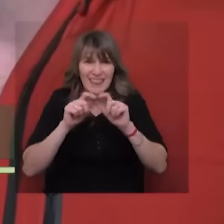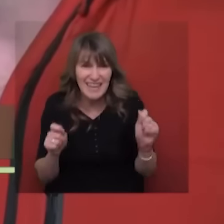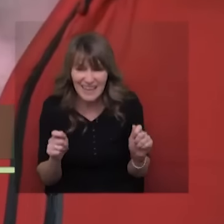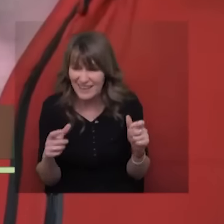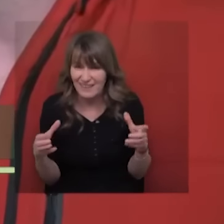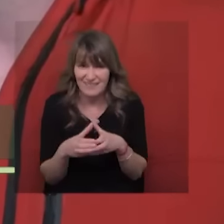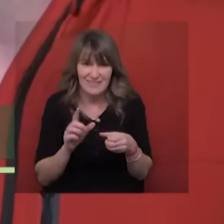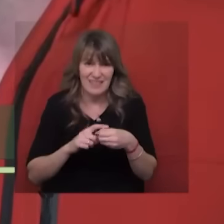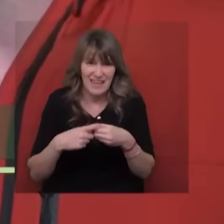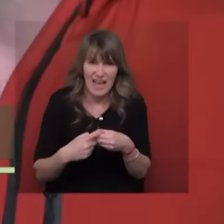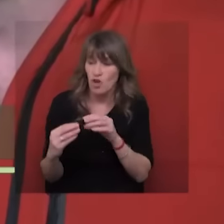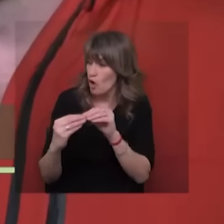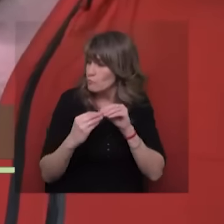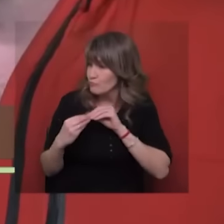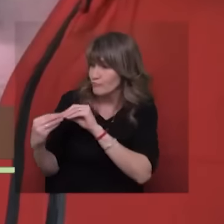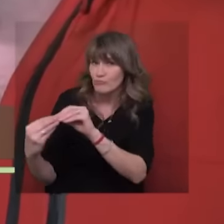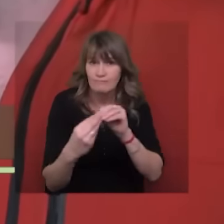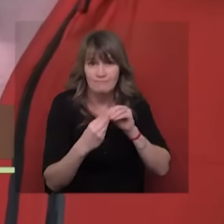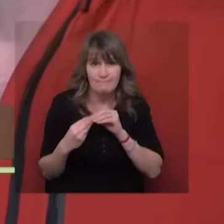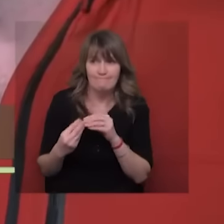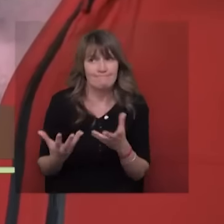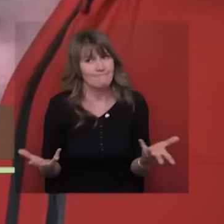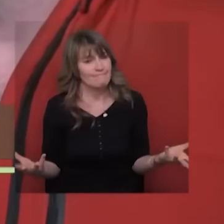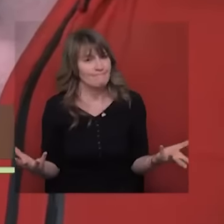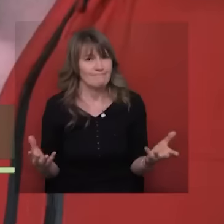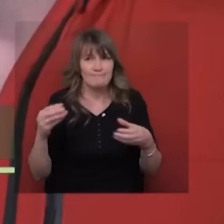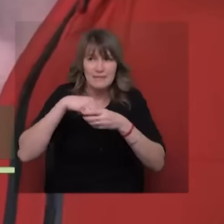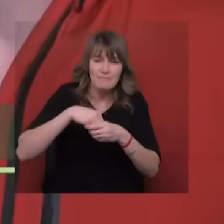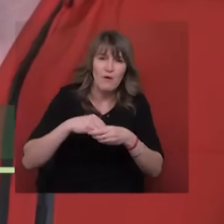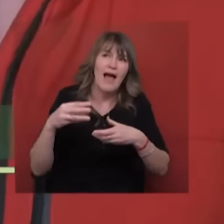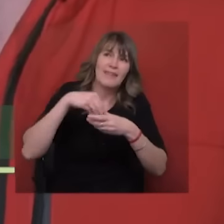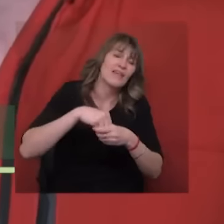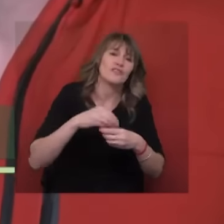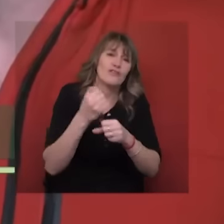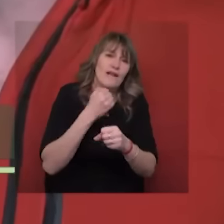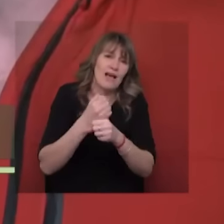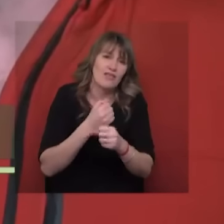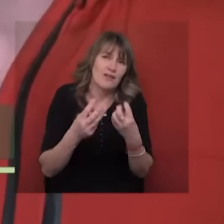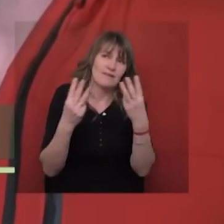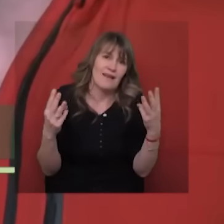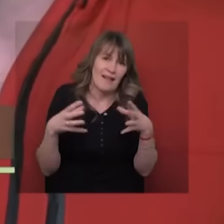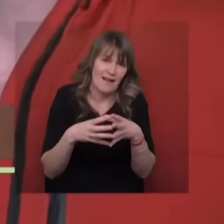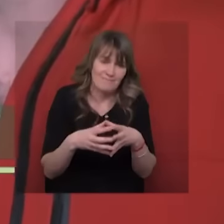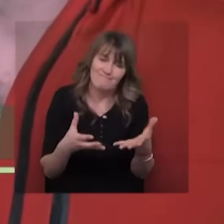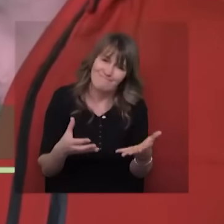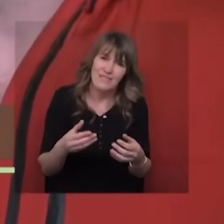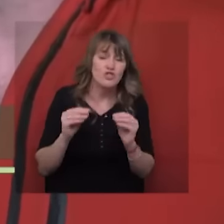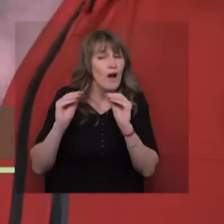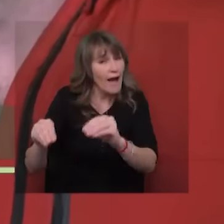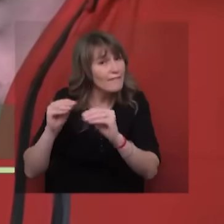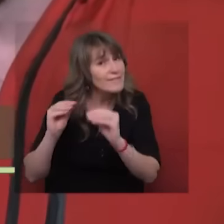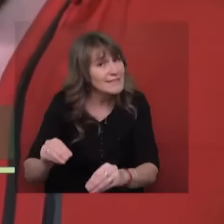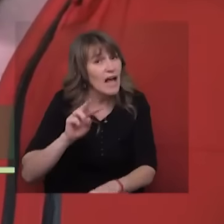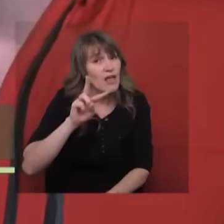organización hermana que Integra la la conversión nacional de trabajadores así que coherente con nuestra postura en el 2021 que advertíamos que estas cosas podían